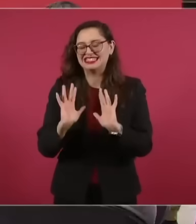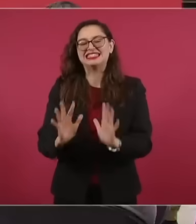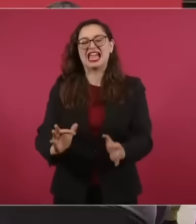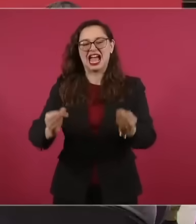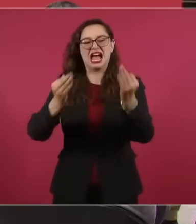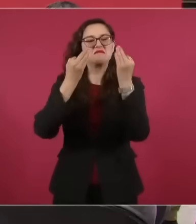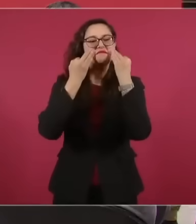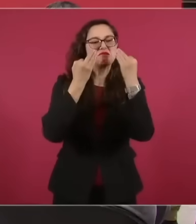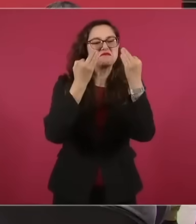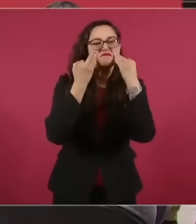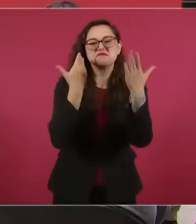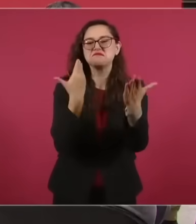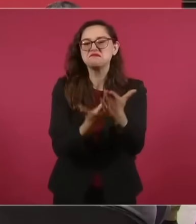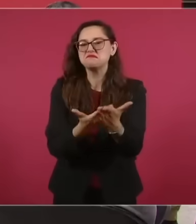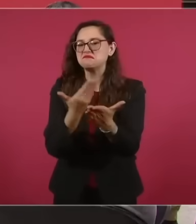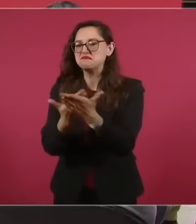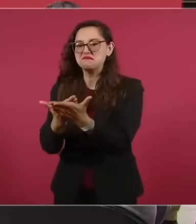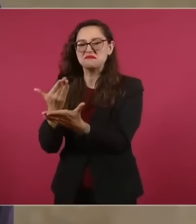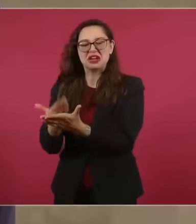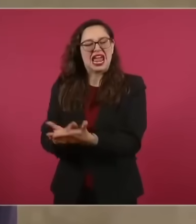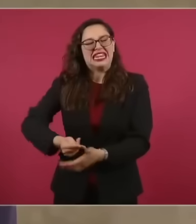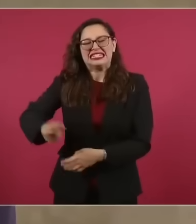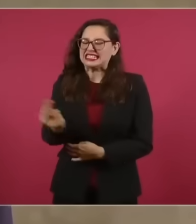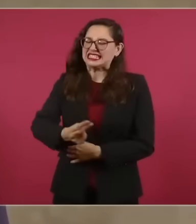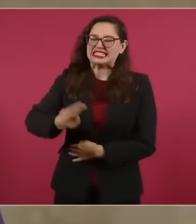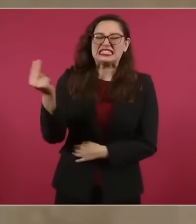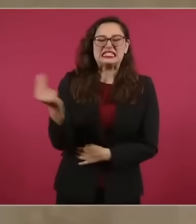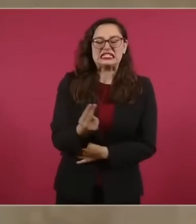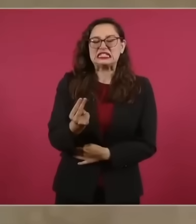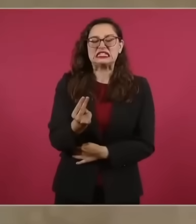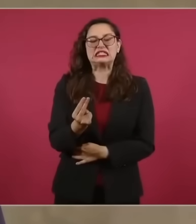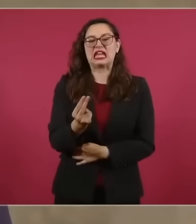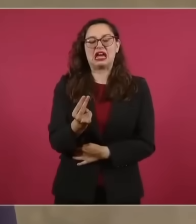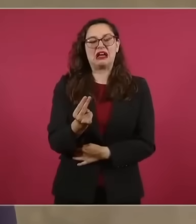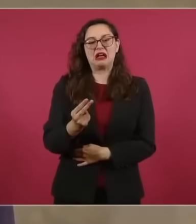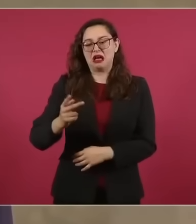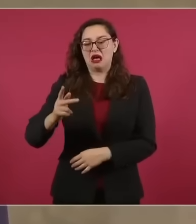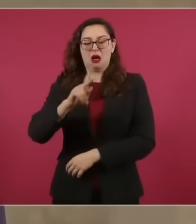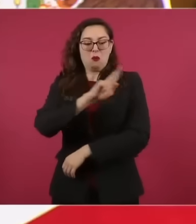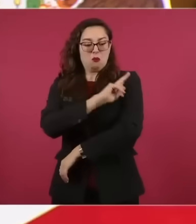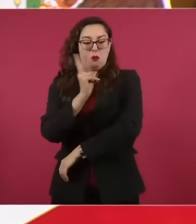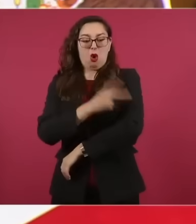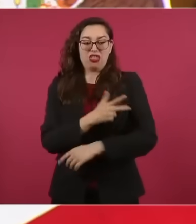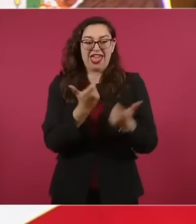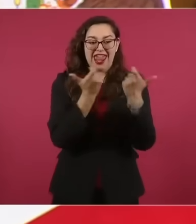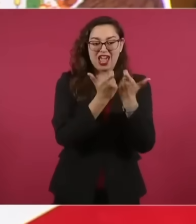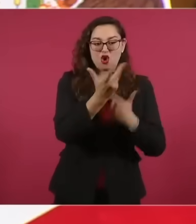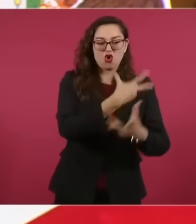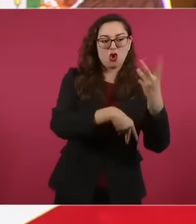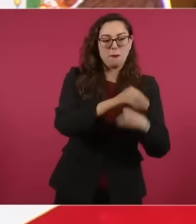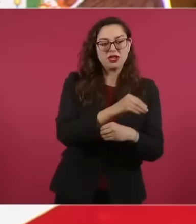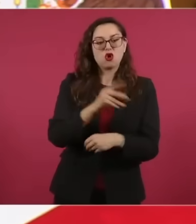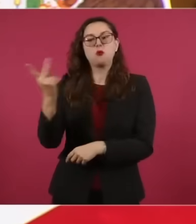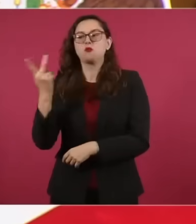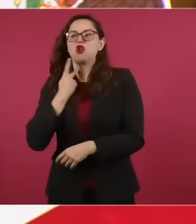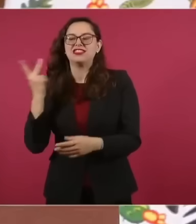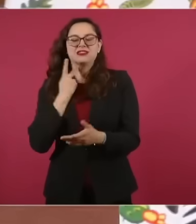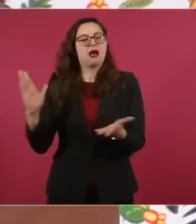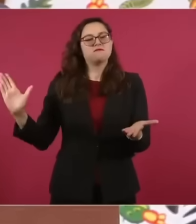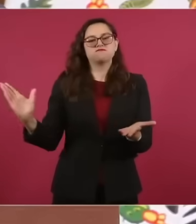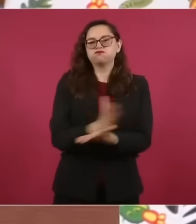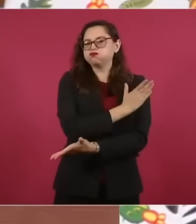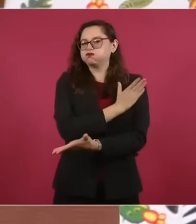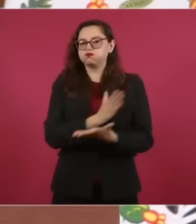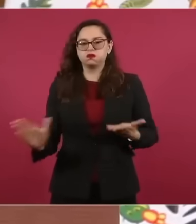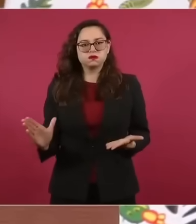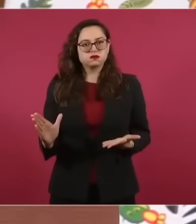cosas, la imperiosa necesidad de separar el poder económico del poder político y